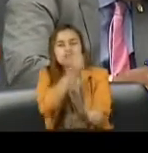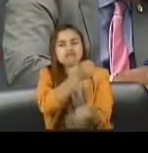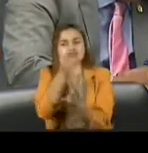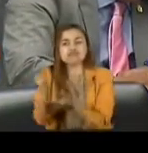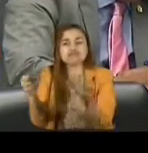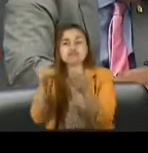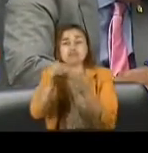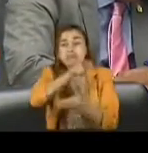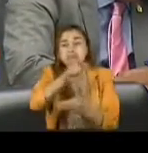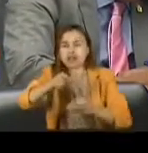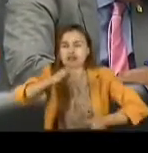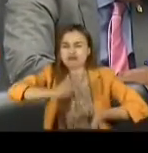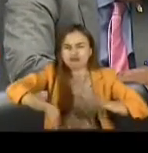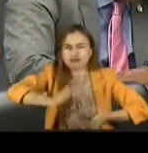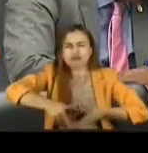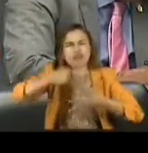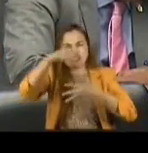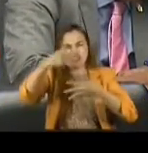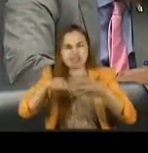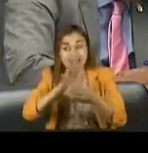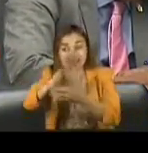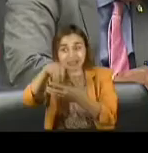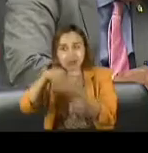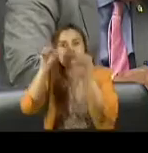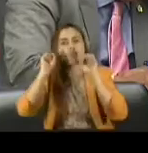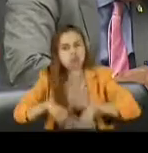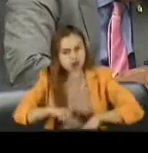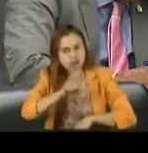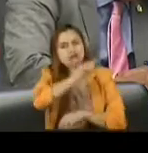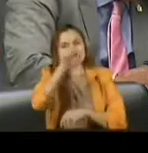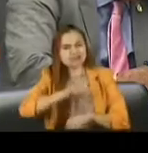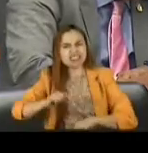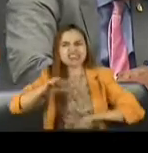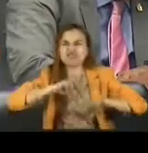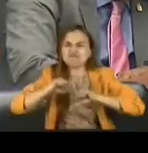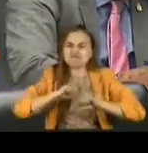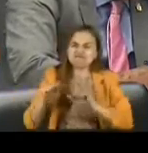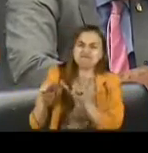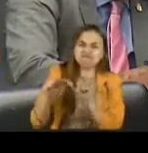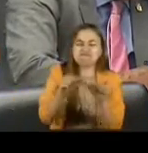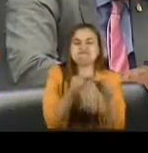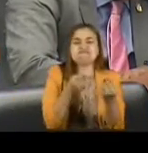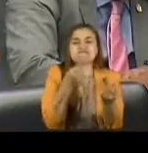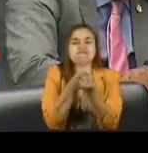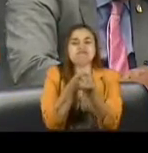necesarias para poder desarrollar deporte en nuestro querido país. Seguiremos impulsando proyectos de esta